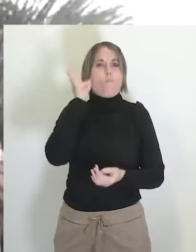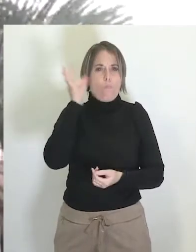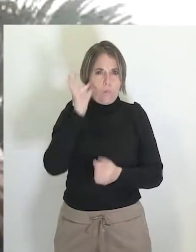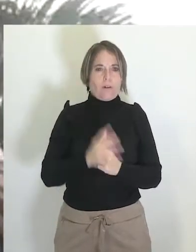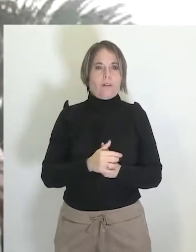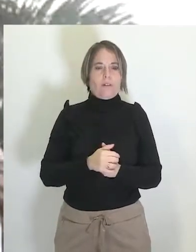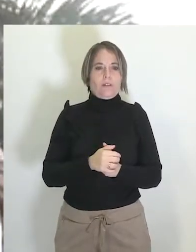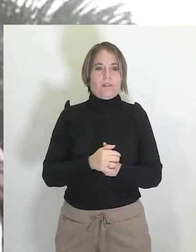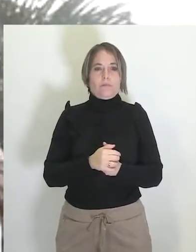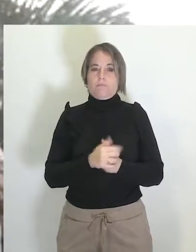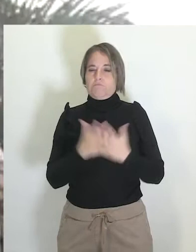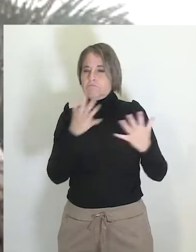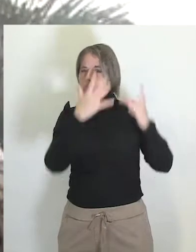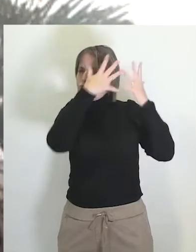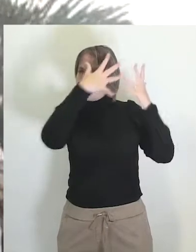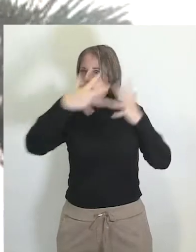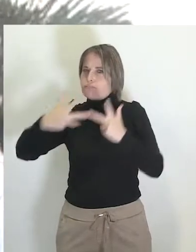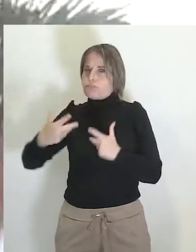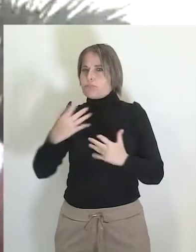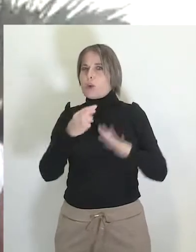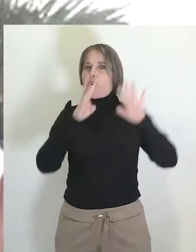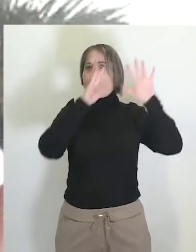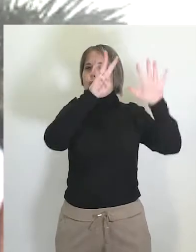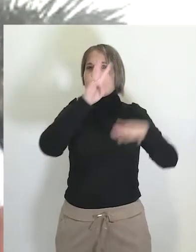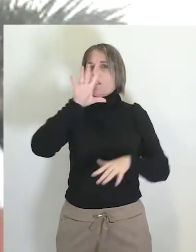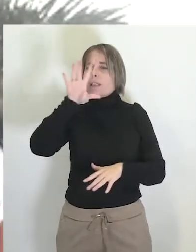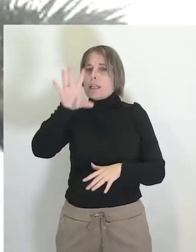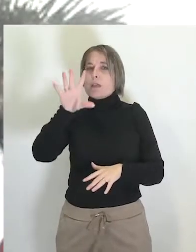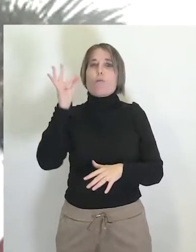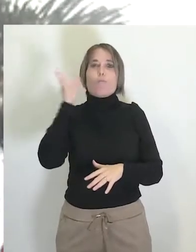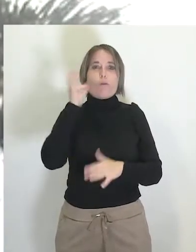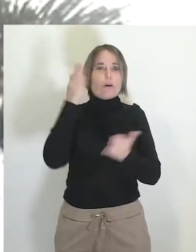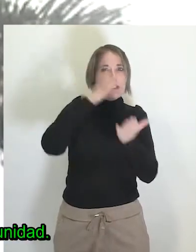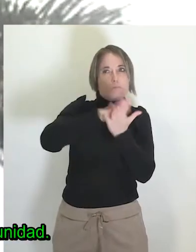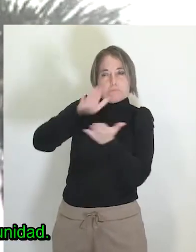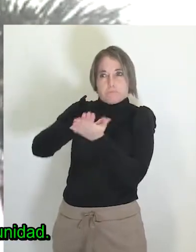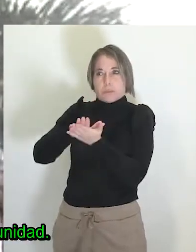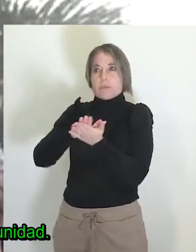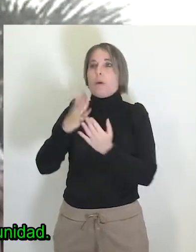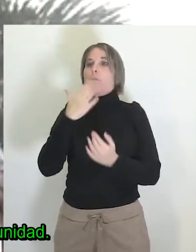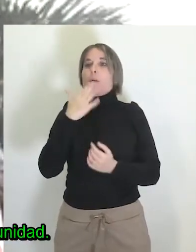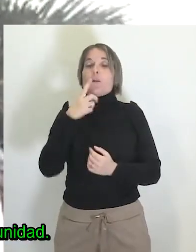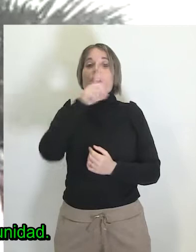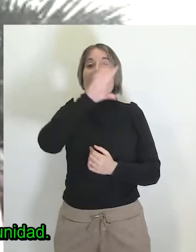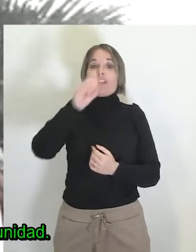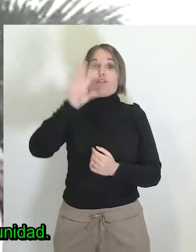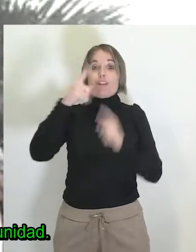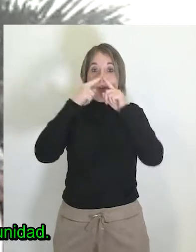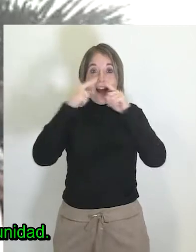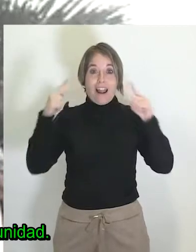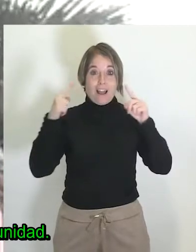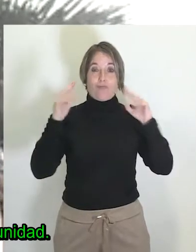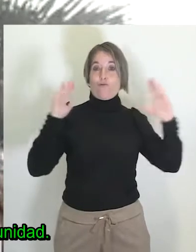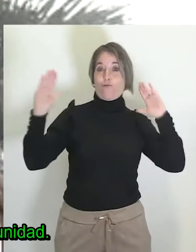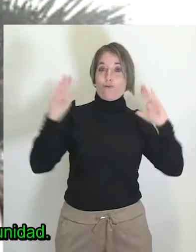femicidio. Se llegaron a contabilizar entre 85 femicidios a 105 femicidios al